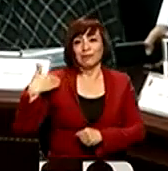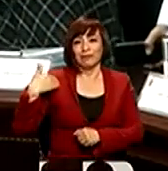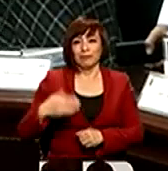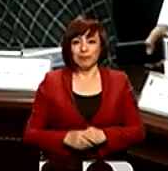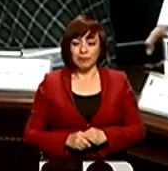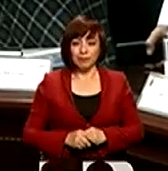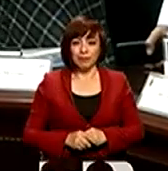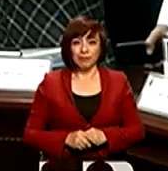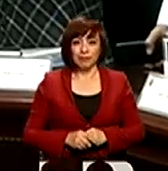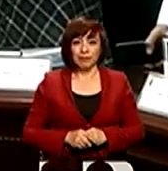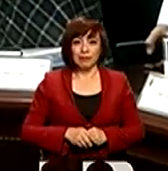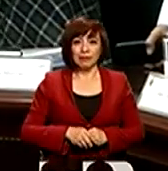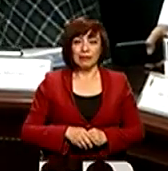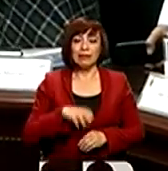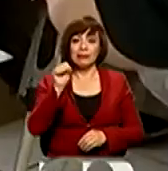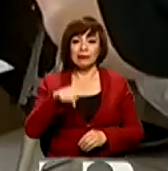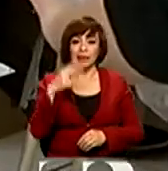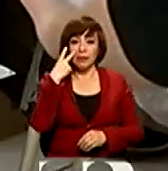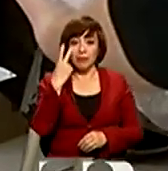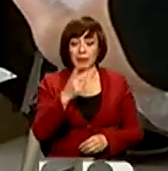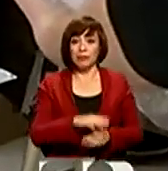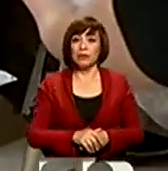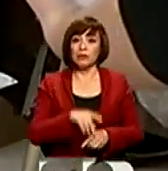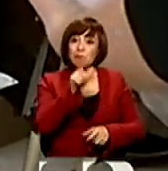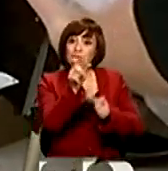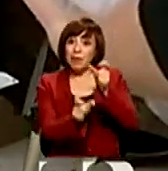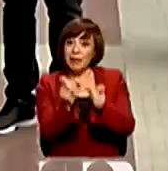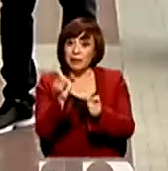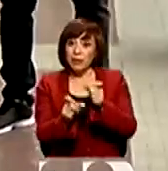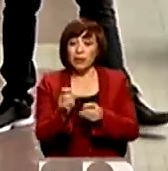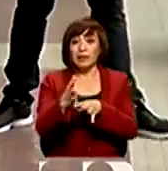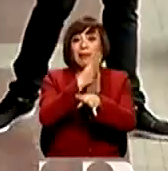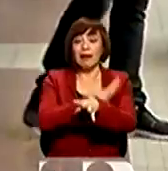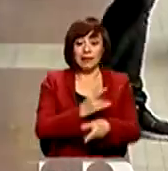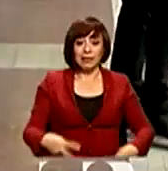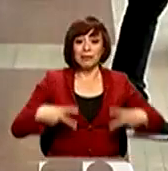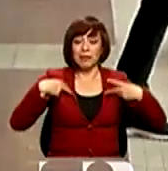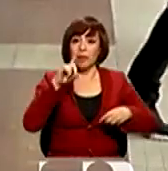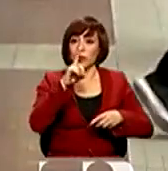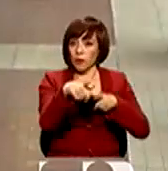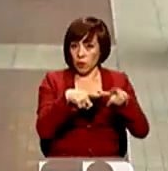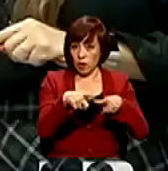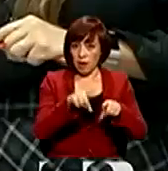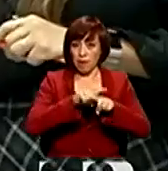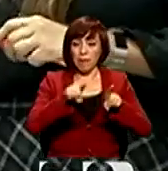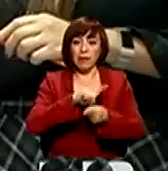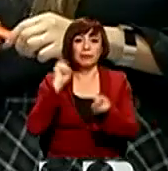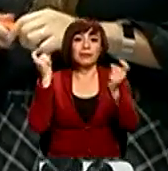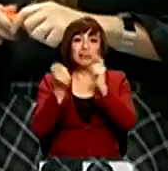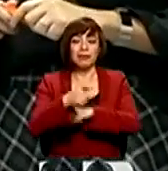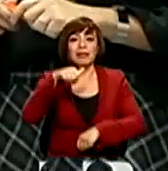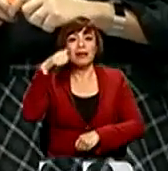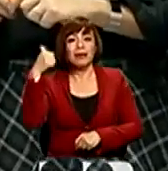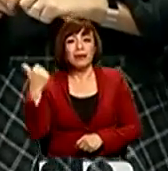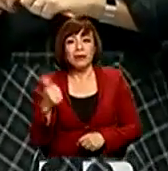del denominado golondrinaje, es decir, la migración de electores que cuando es muy alta genera una alerta en los